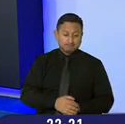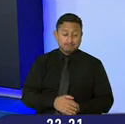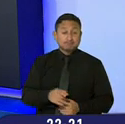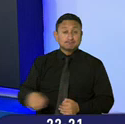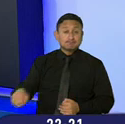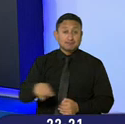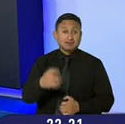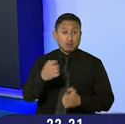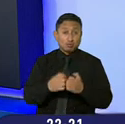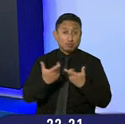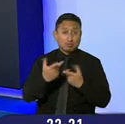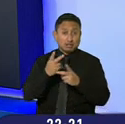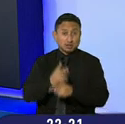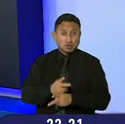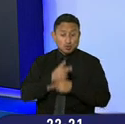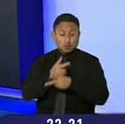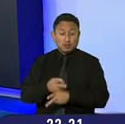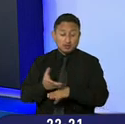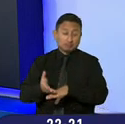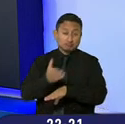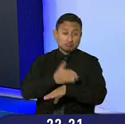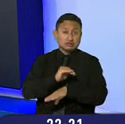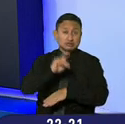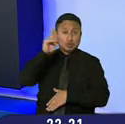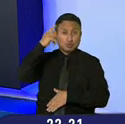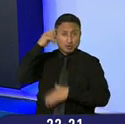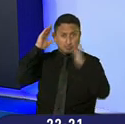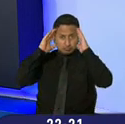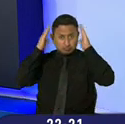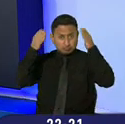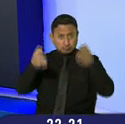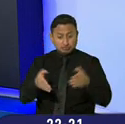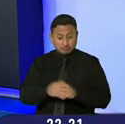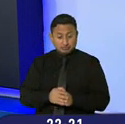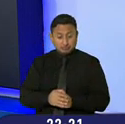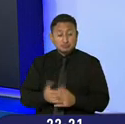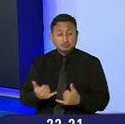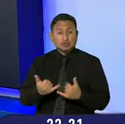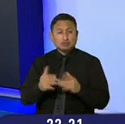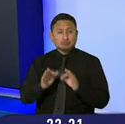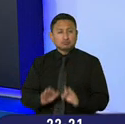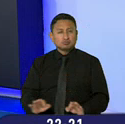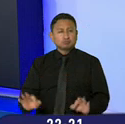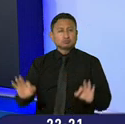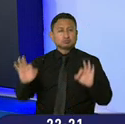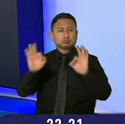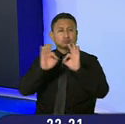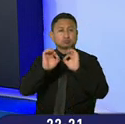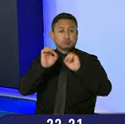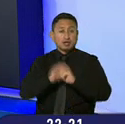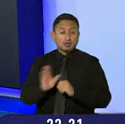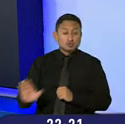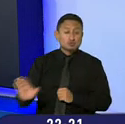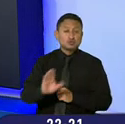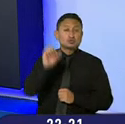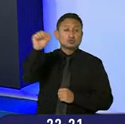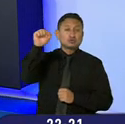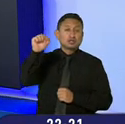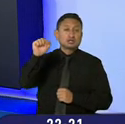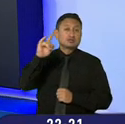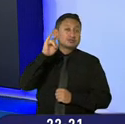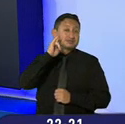y la atención oportuna del gobierno son condiciones fundamentales para garantizar derechos a las niñas